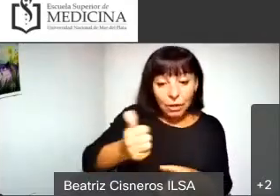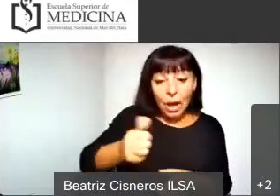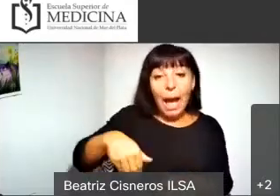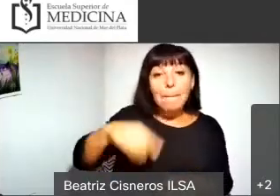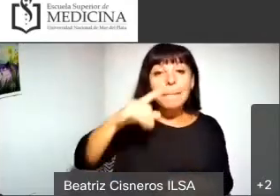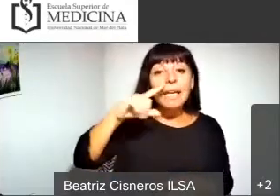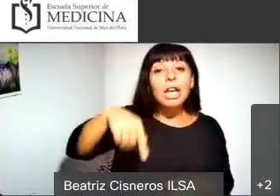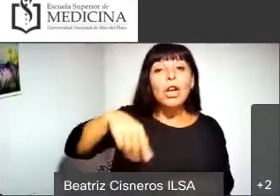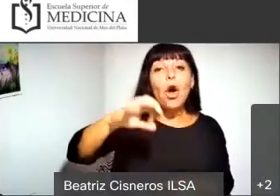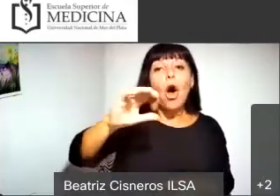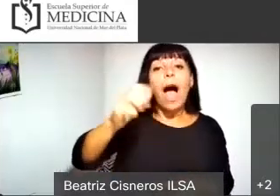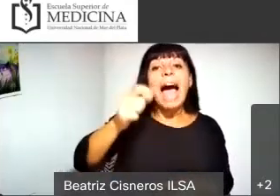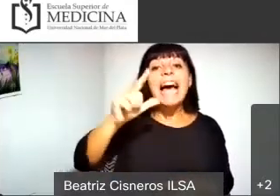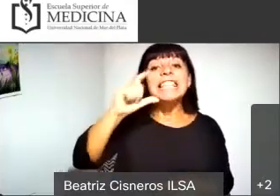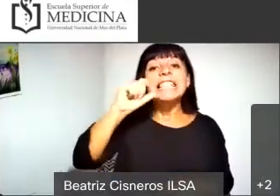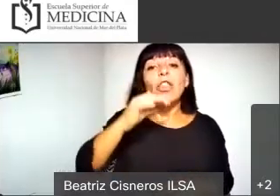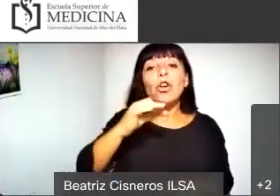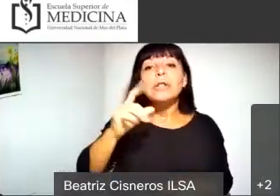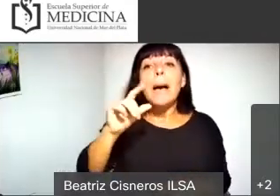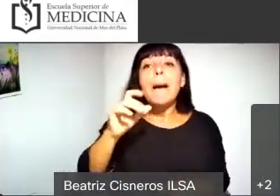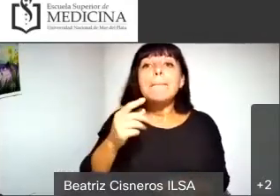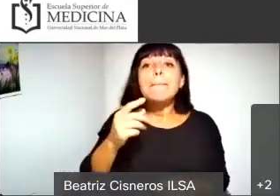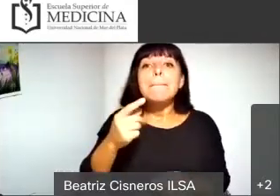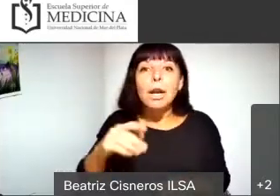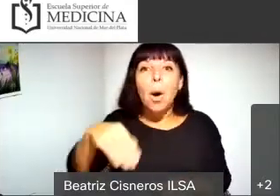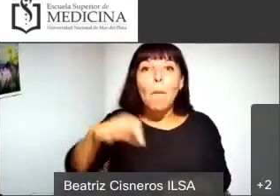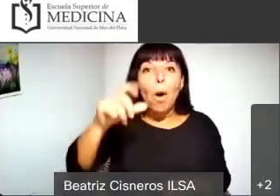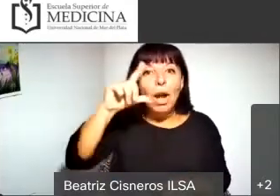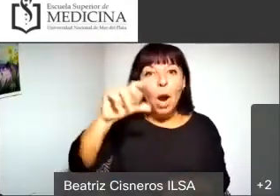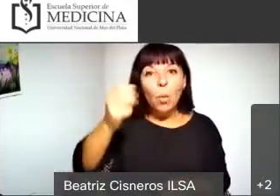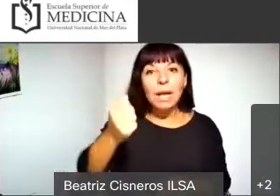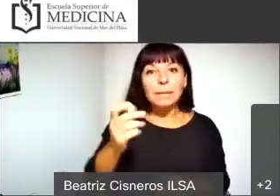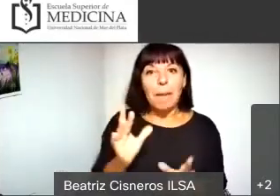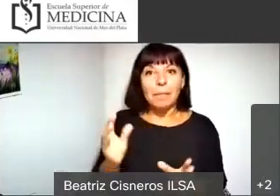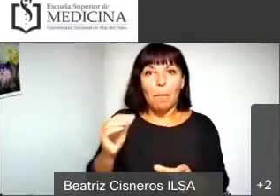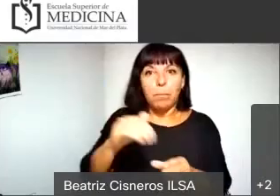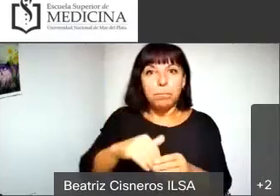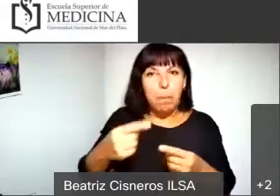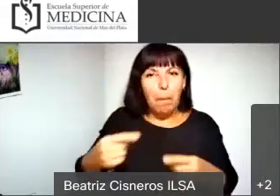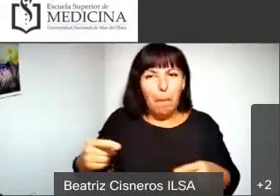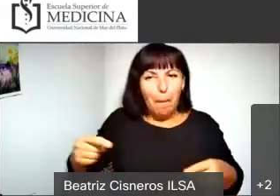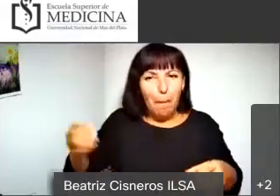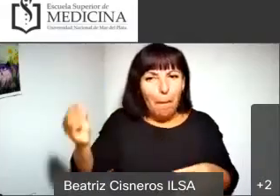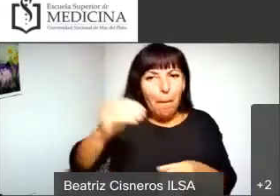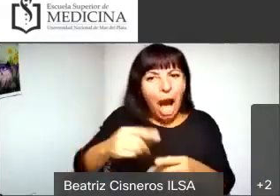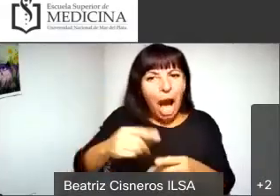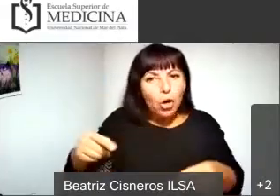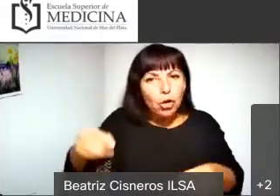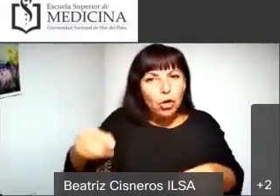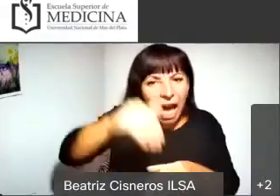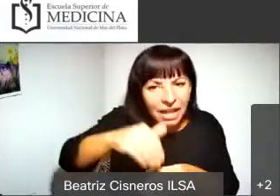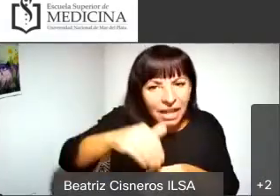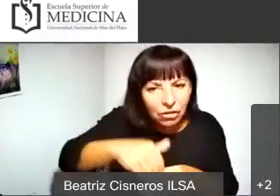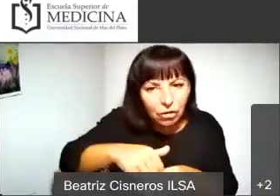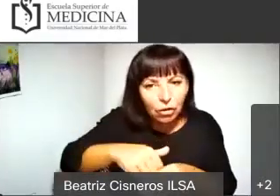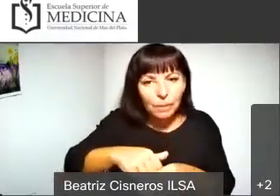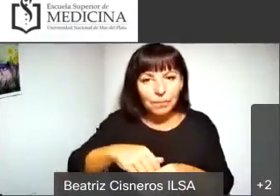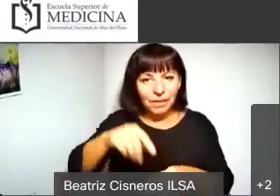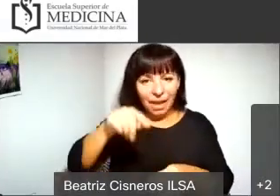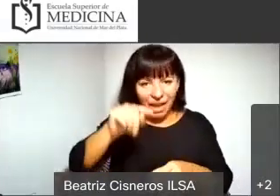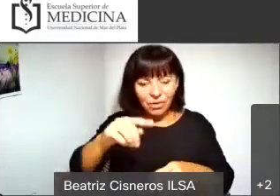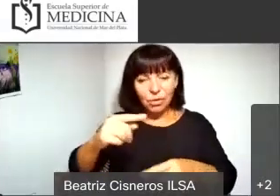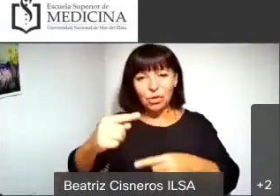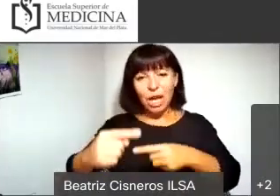complejas. Y estos sistemas aparecieron y tomaron lugar a partir de un proceso que se conoce como